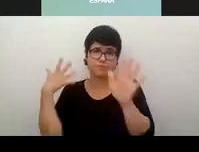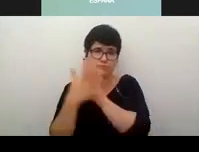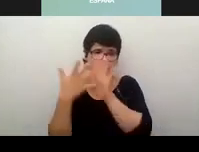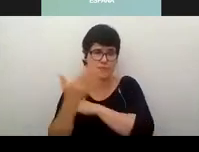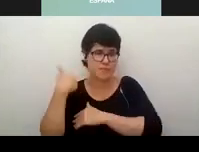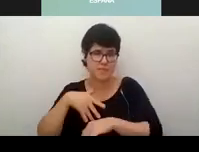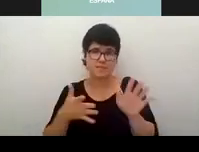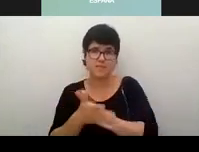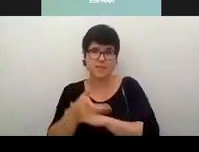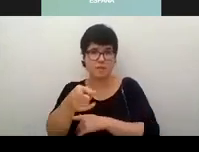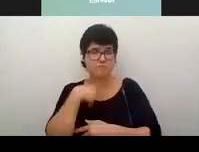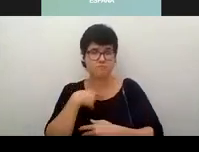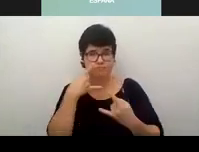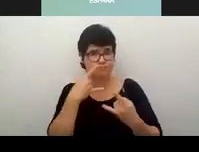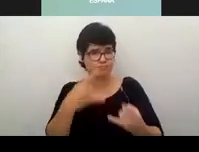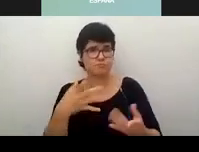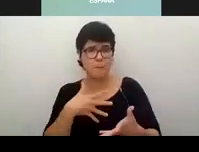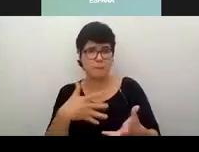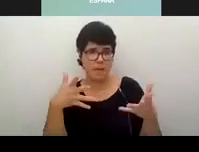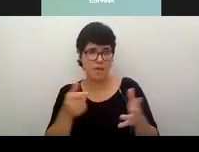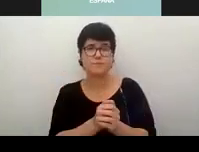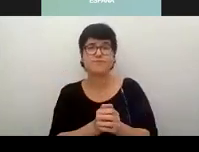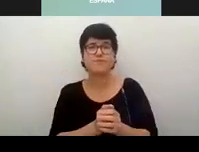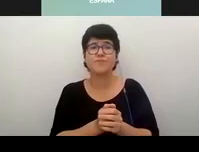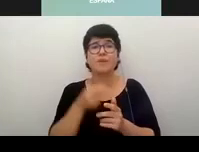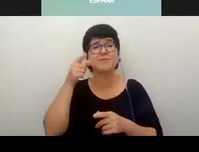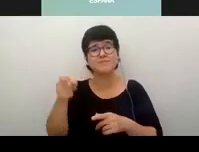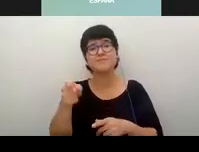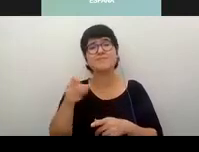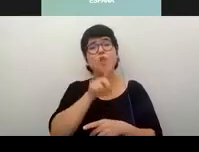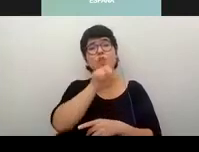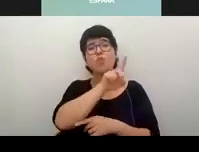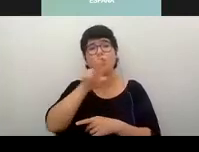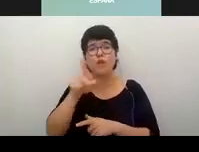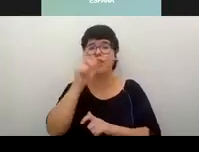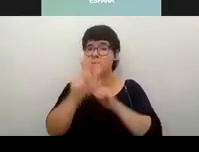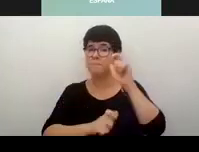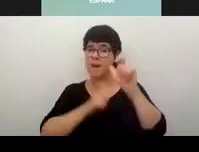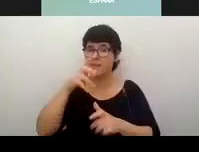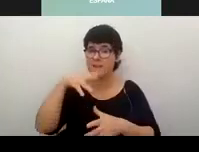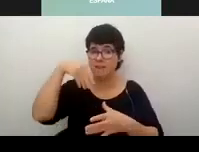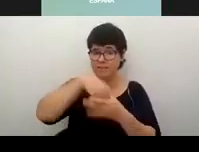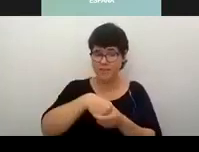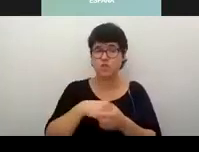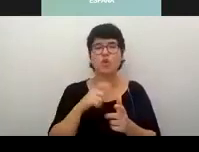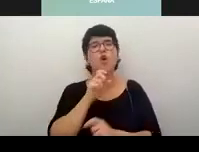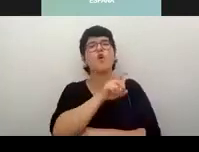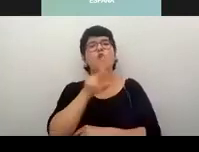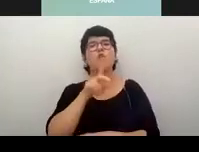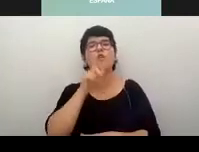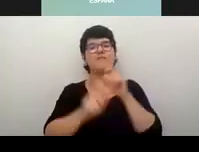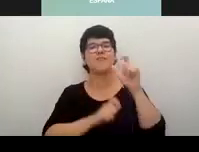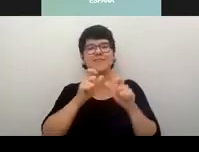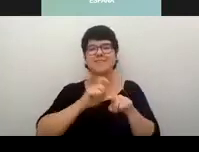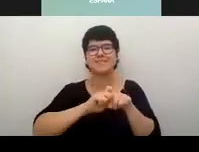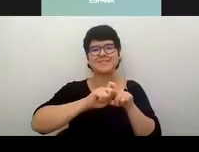momento. Es un probiótico con 12 bacterias, 12 tipos de bacterias concretas,